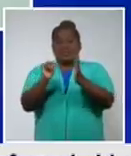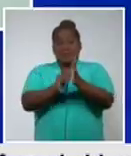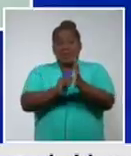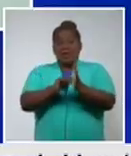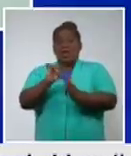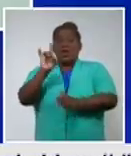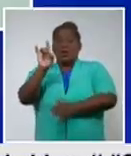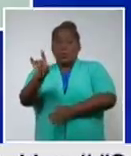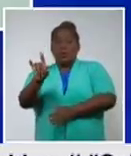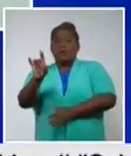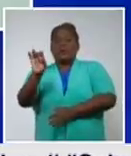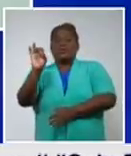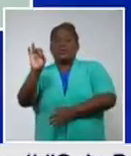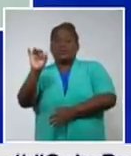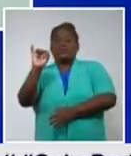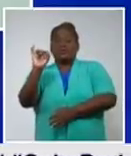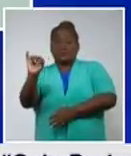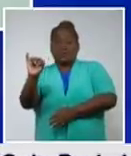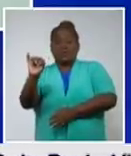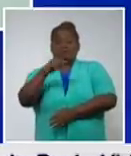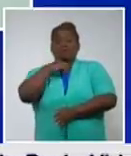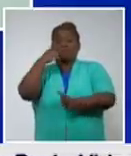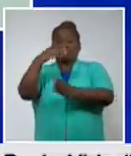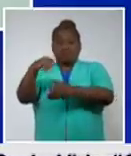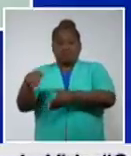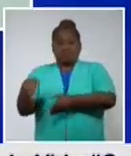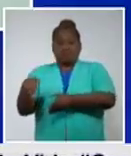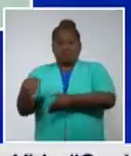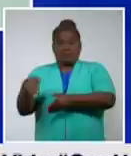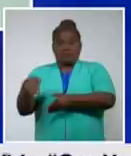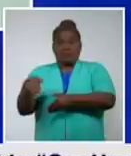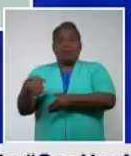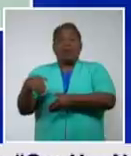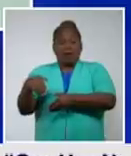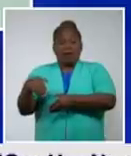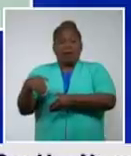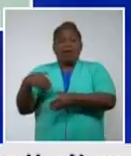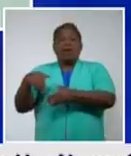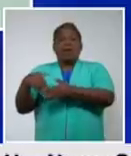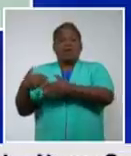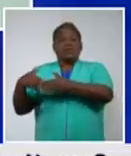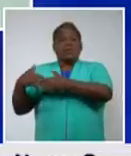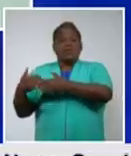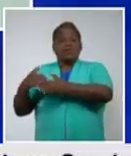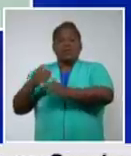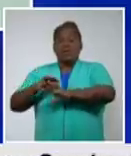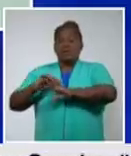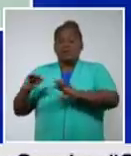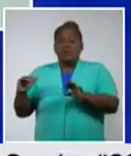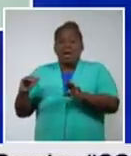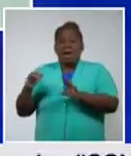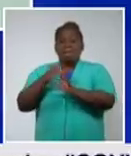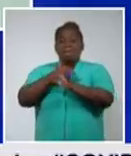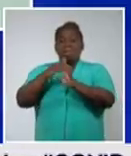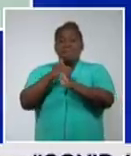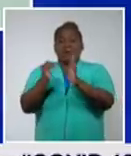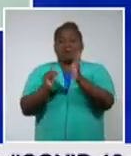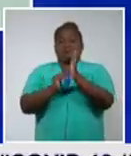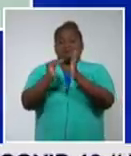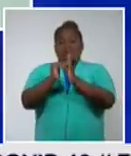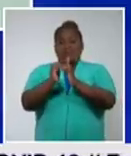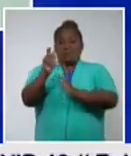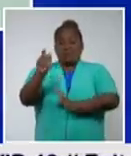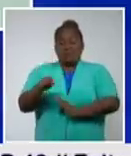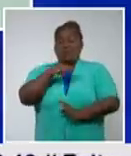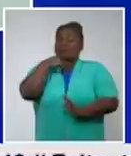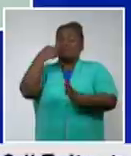537.976 fallecidos. Hace varios días que ya había pasado el 500.000 de personas que han perdido la